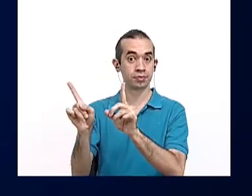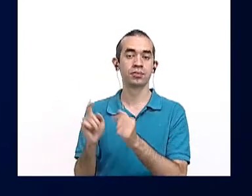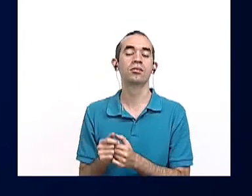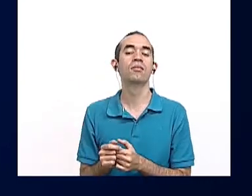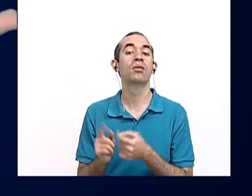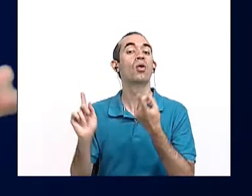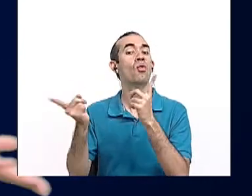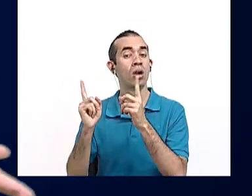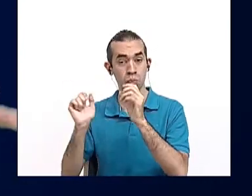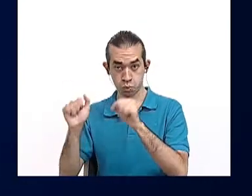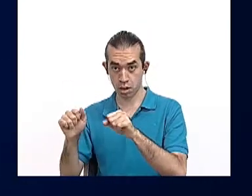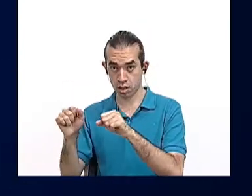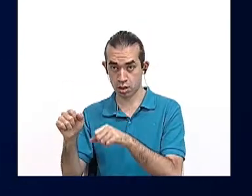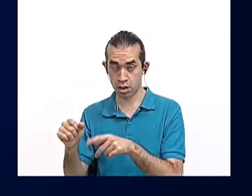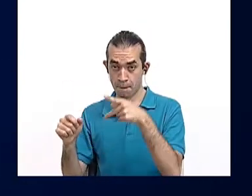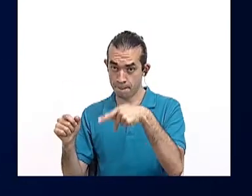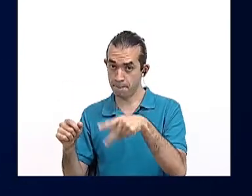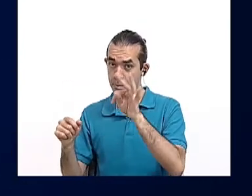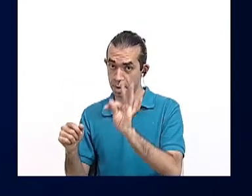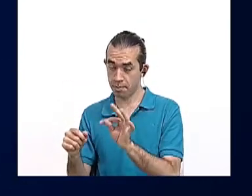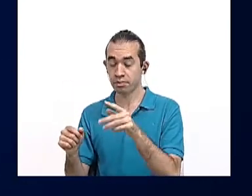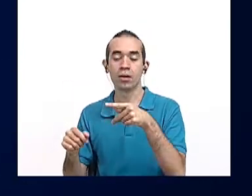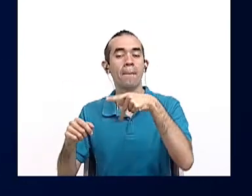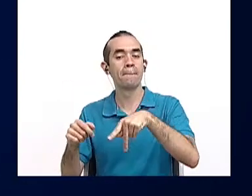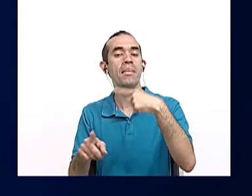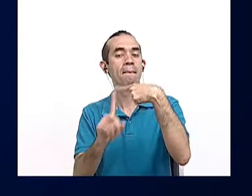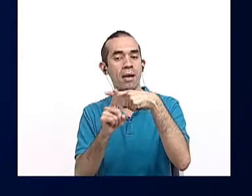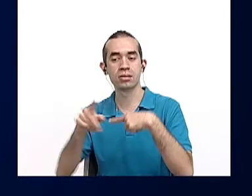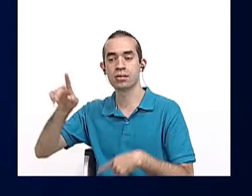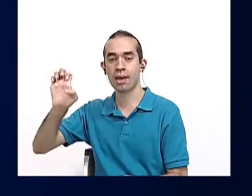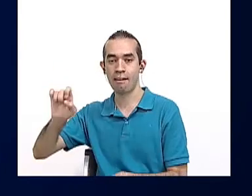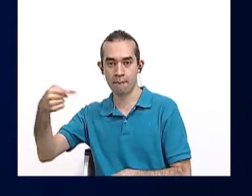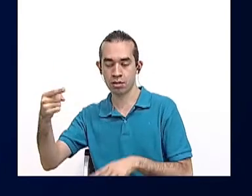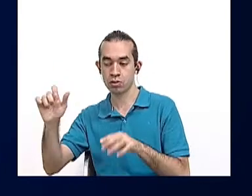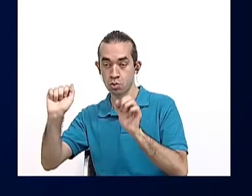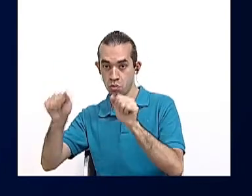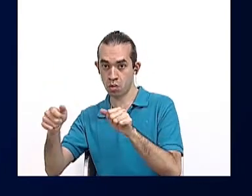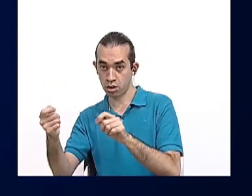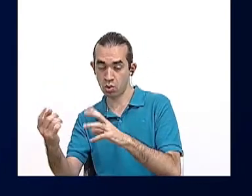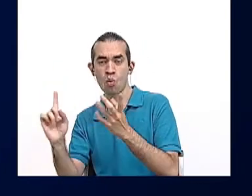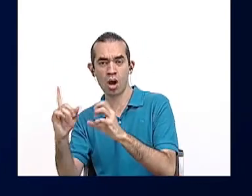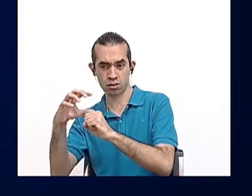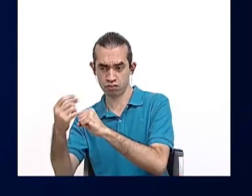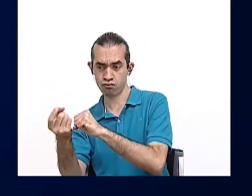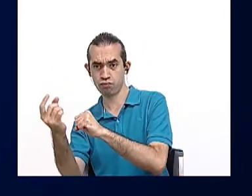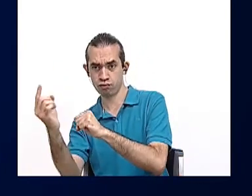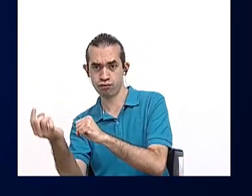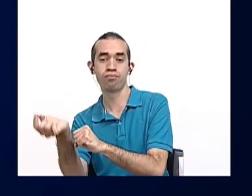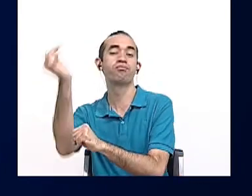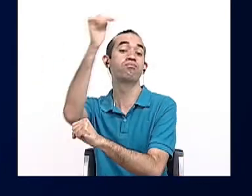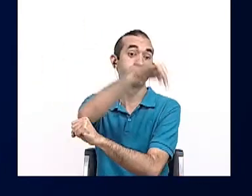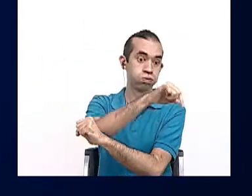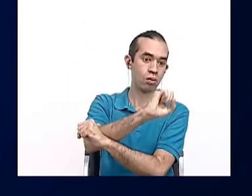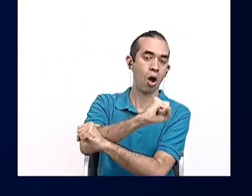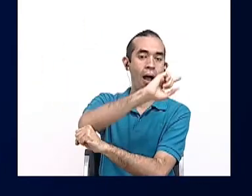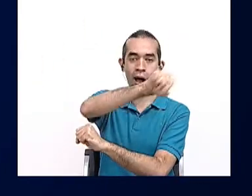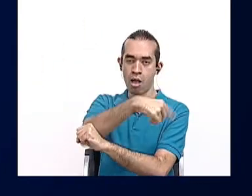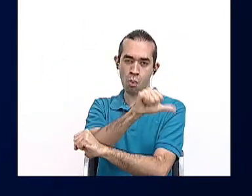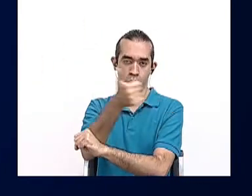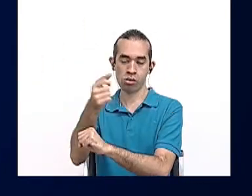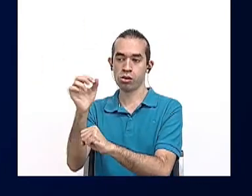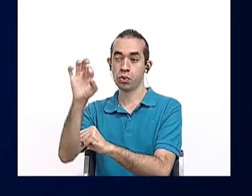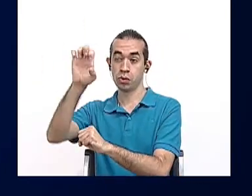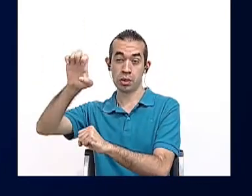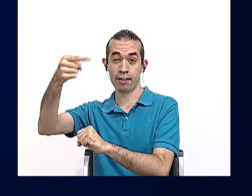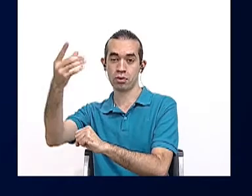partículas subatómicas que pueden pasar de un átomo a otro son los electrones. Y con base en esta transferencia de electrones